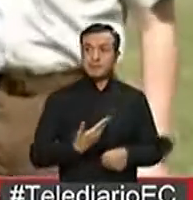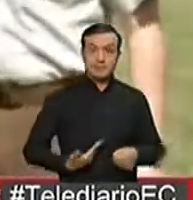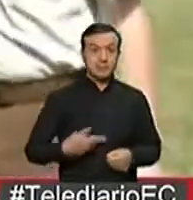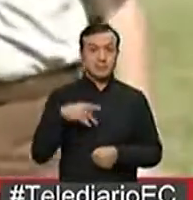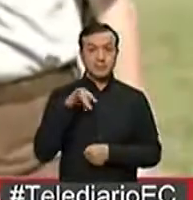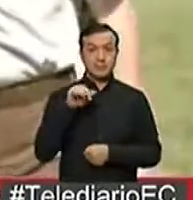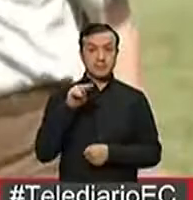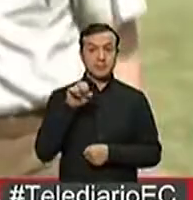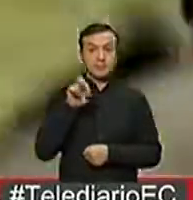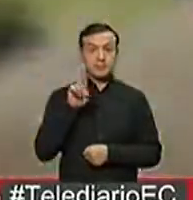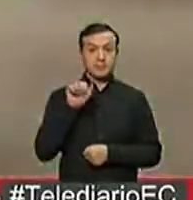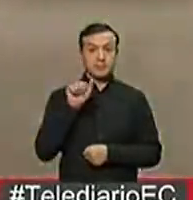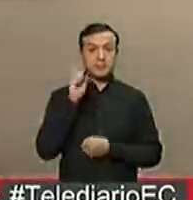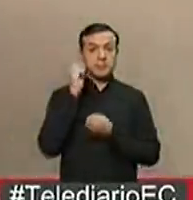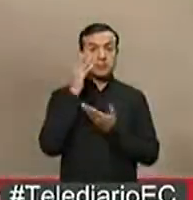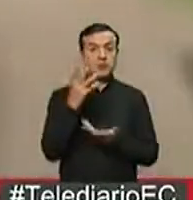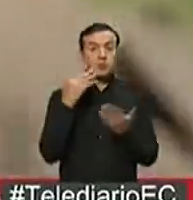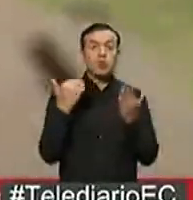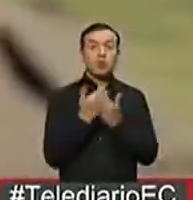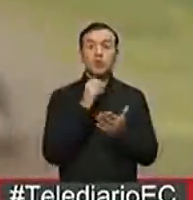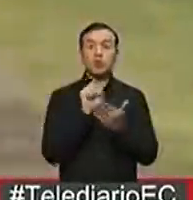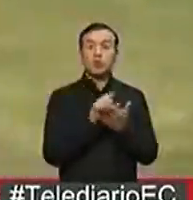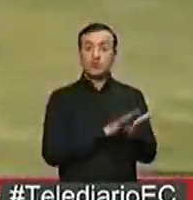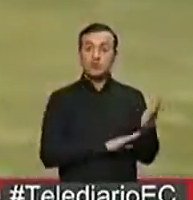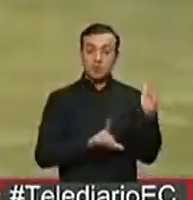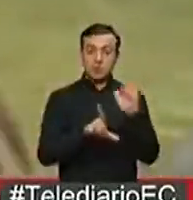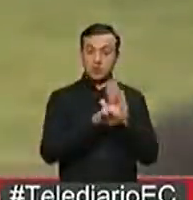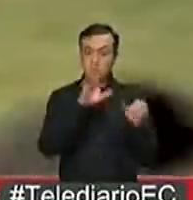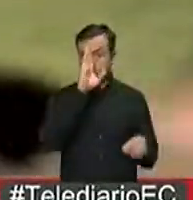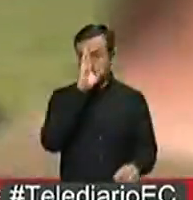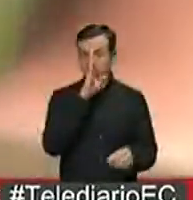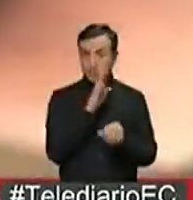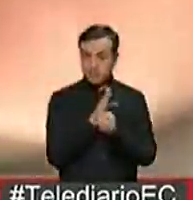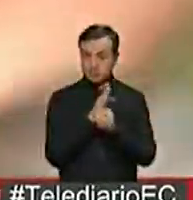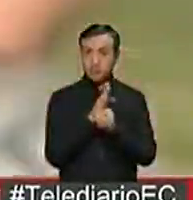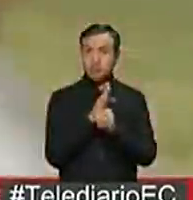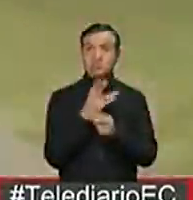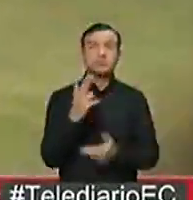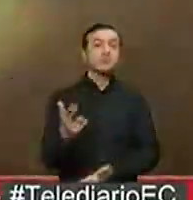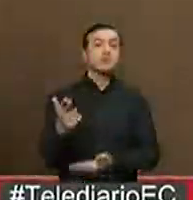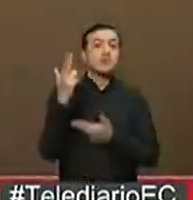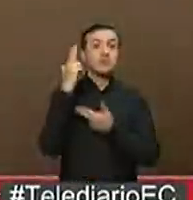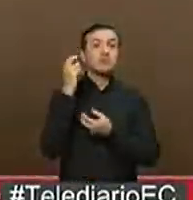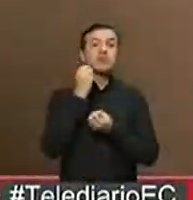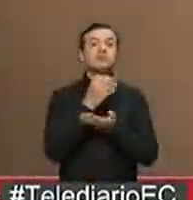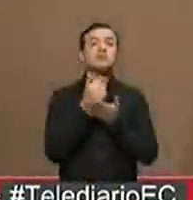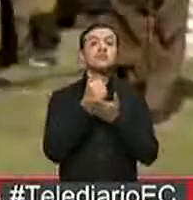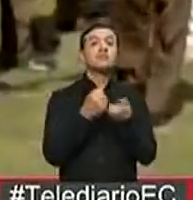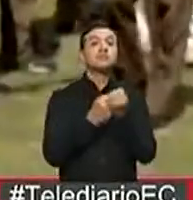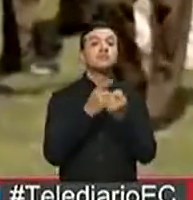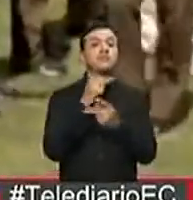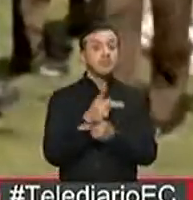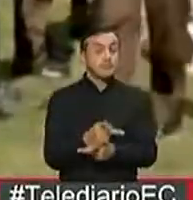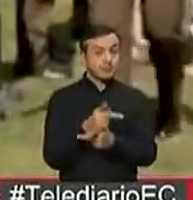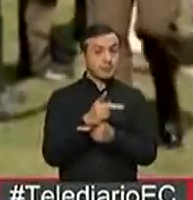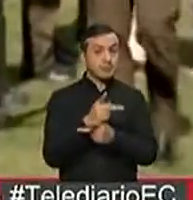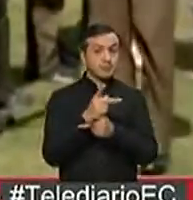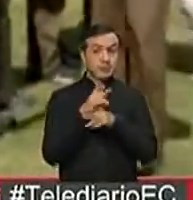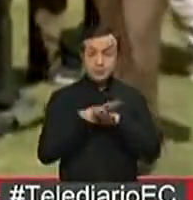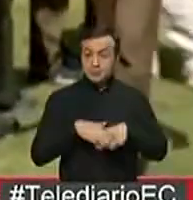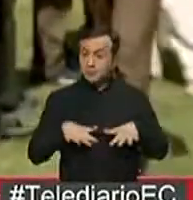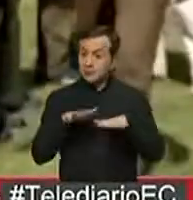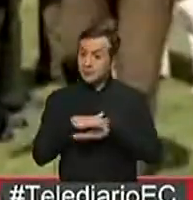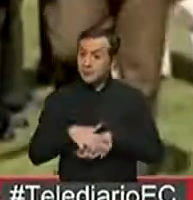Piñera anunció un proyecto de ley que tiene como objetivo que las Fuerzas Armadas puedan ayudar en la protección de la